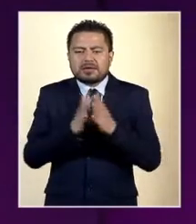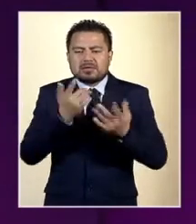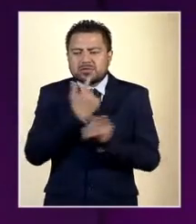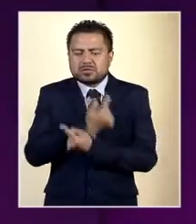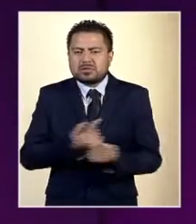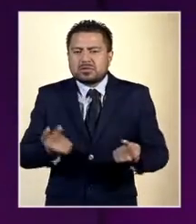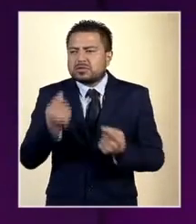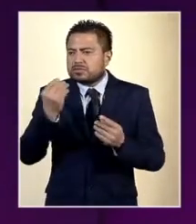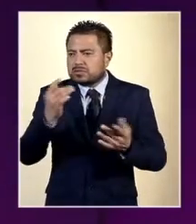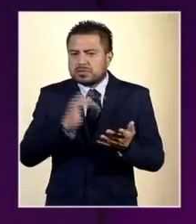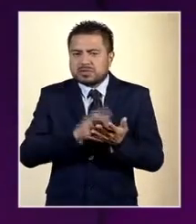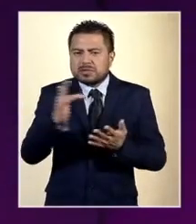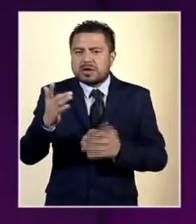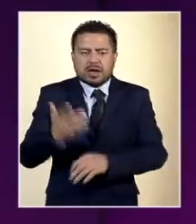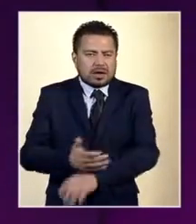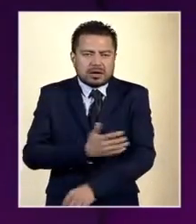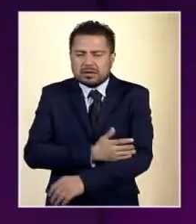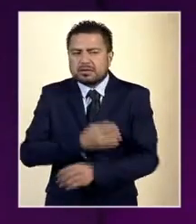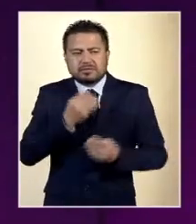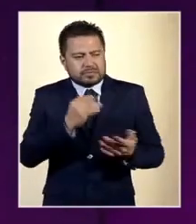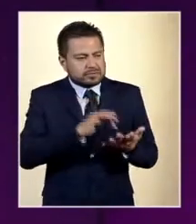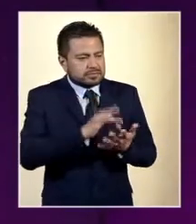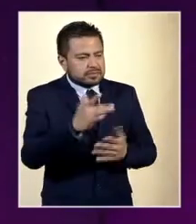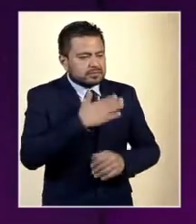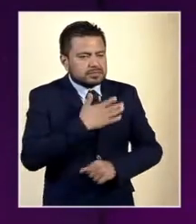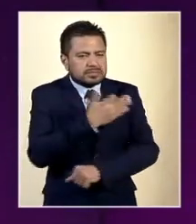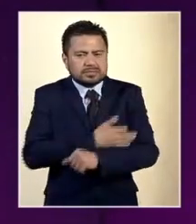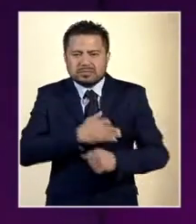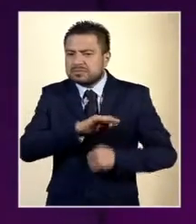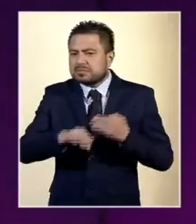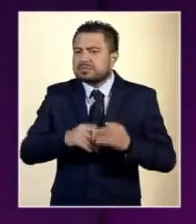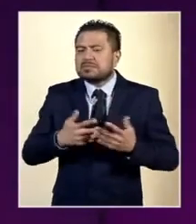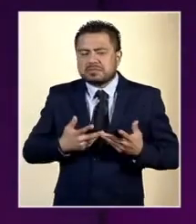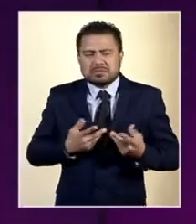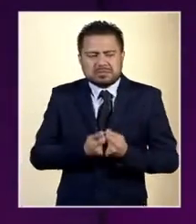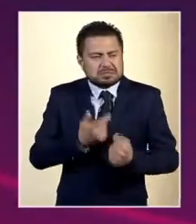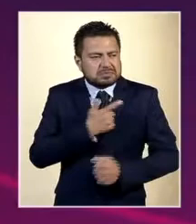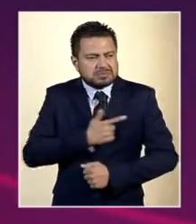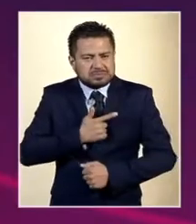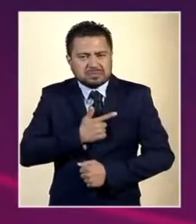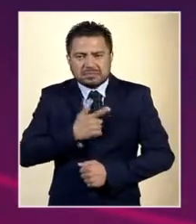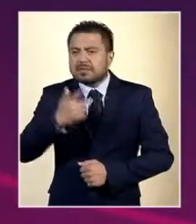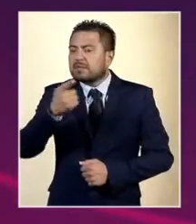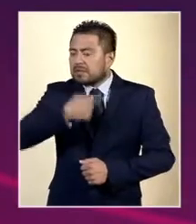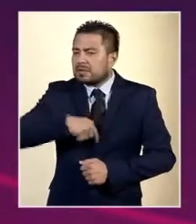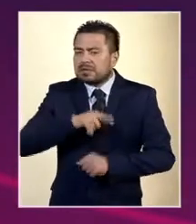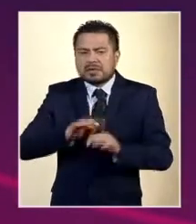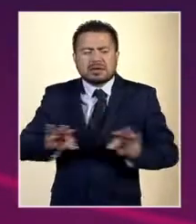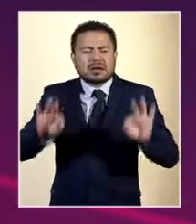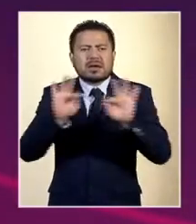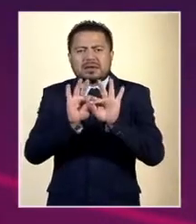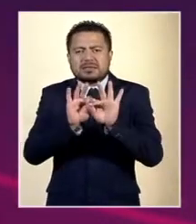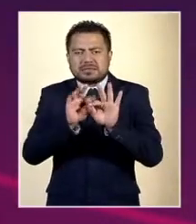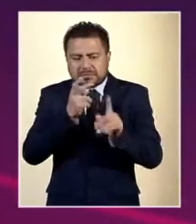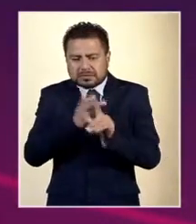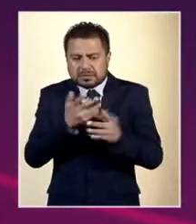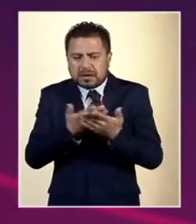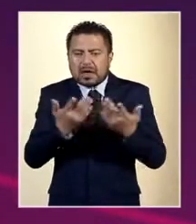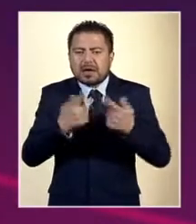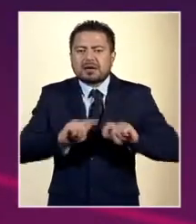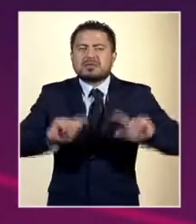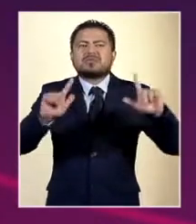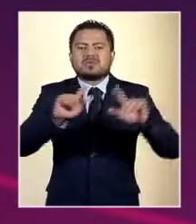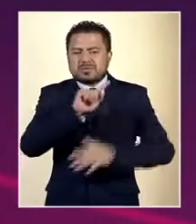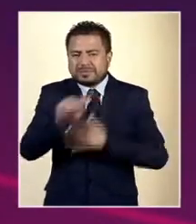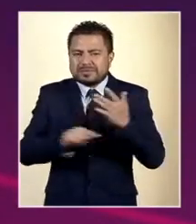infantil. Muchísimas gracias por acompañarnos. Muchas gracias, buenas tardes, es un placer estar aquí. Para nosotros es muy importante en este programa, en